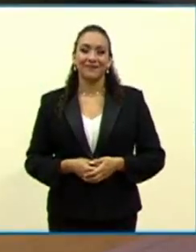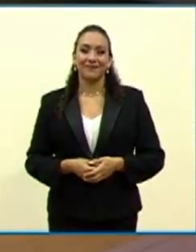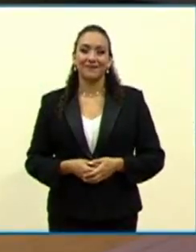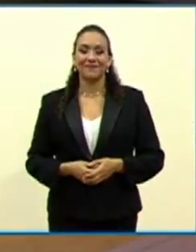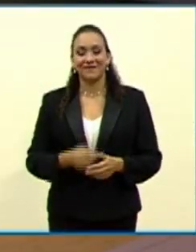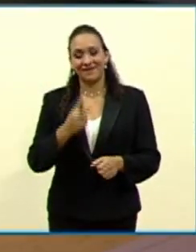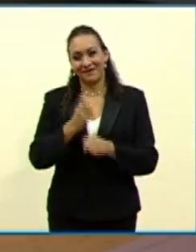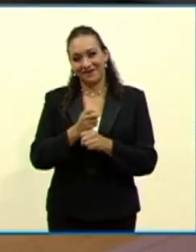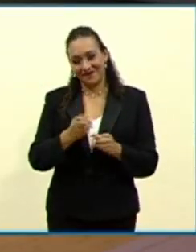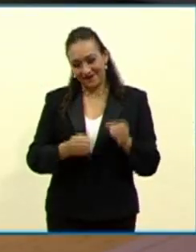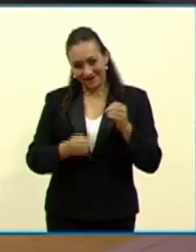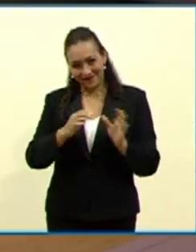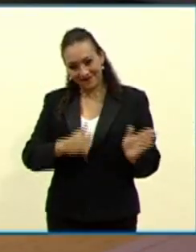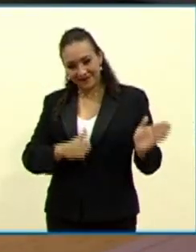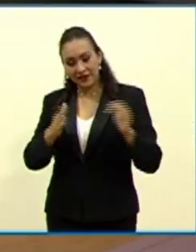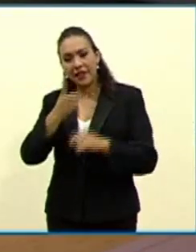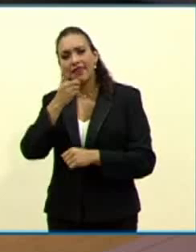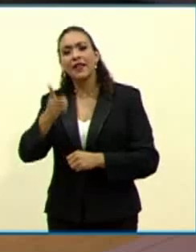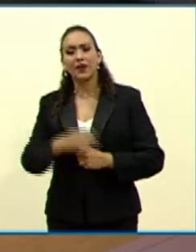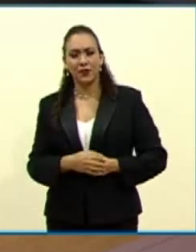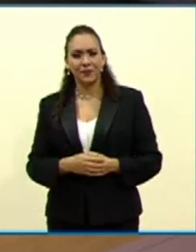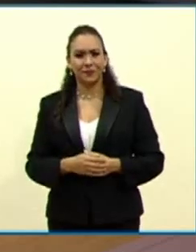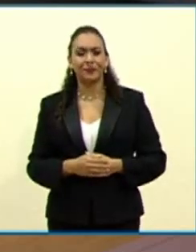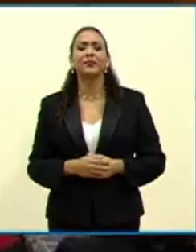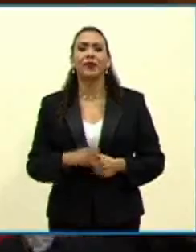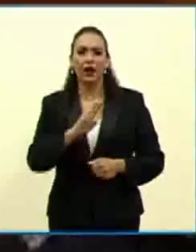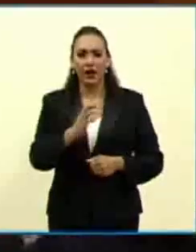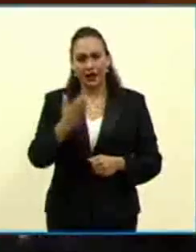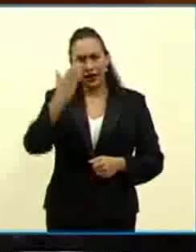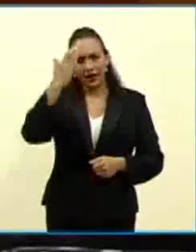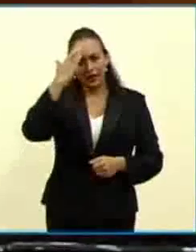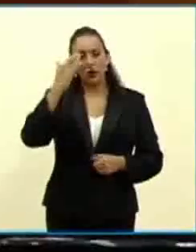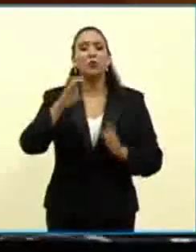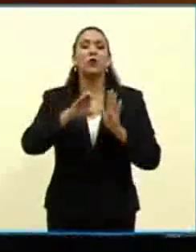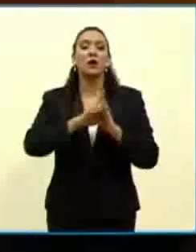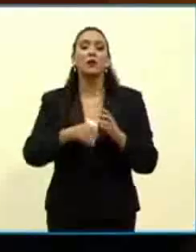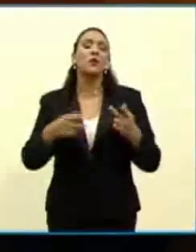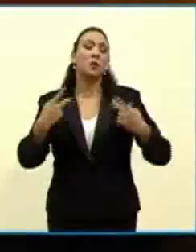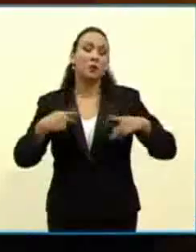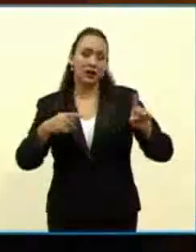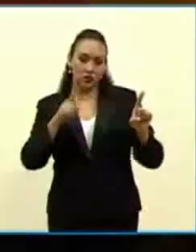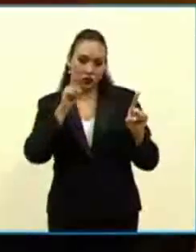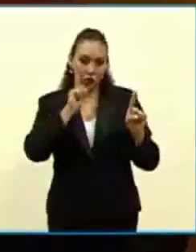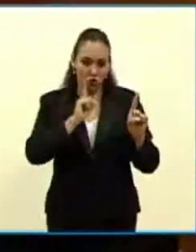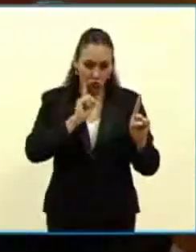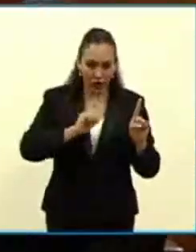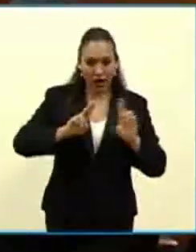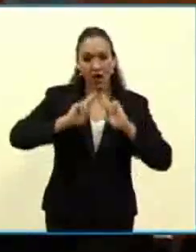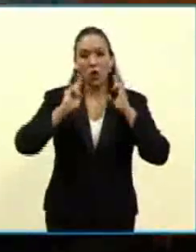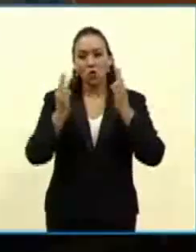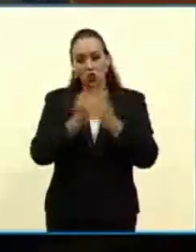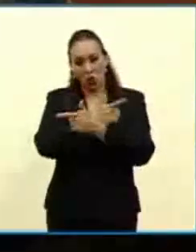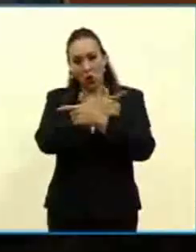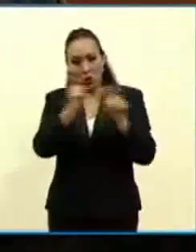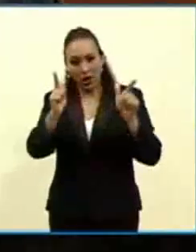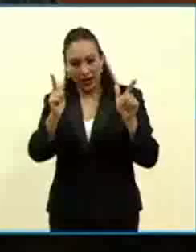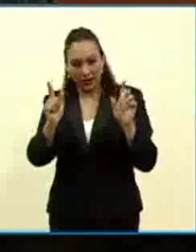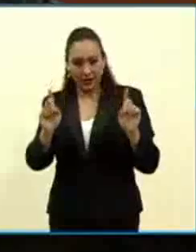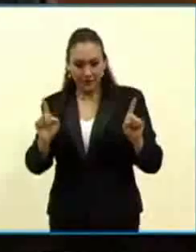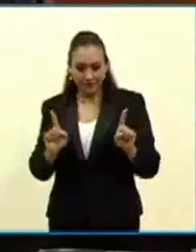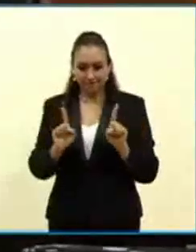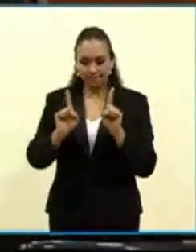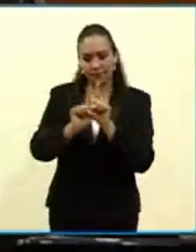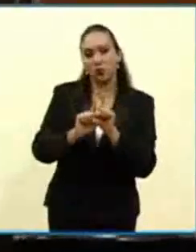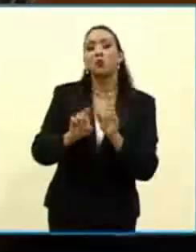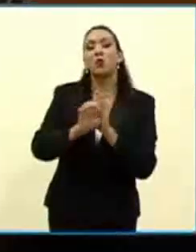La segunda sala de la Corte determinó que el reconocimiento de la concubina como beneficiaria de los derechos derivados de la